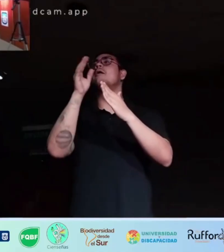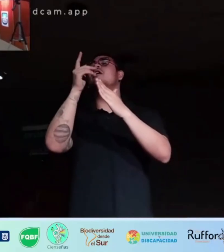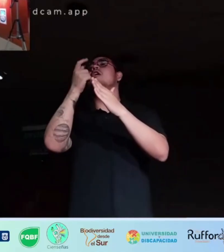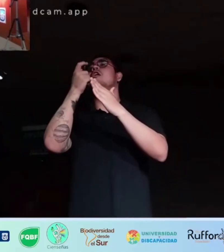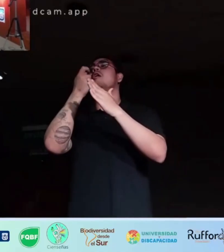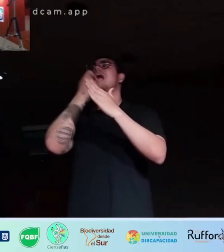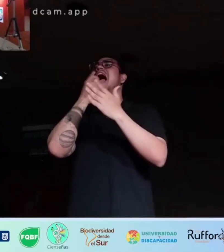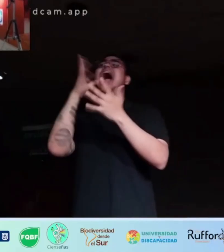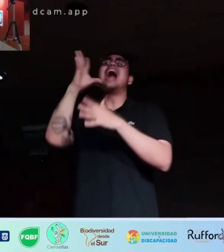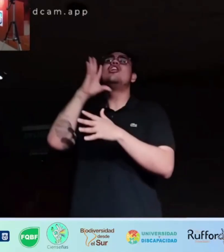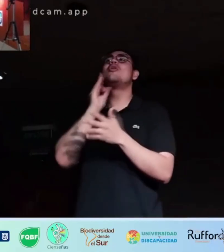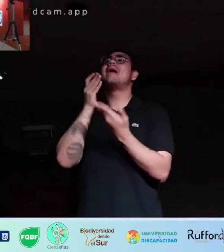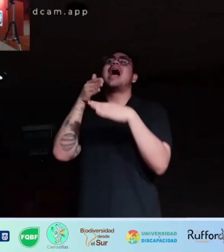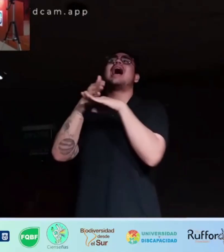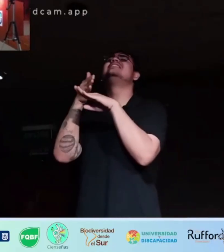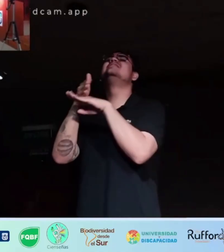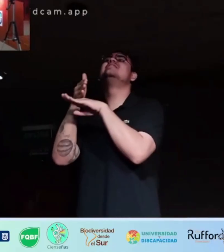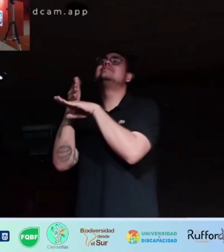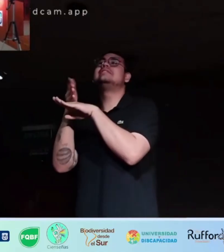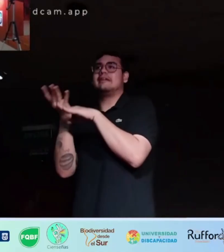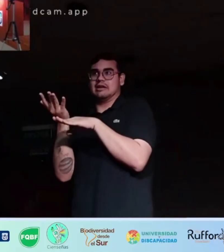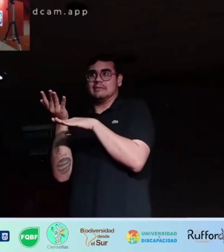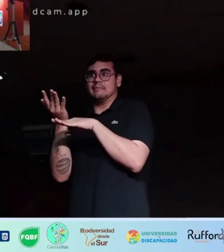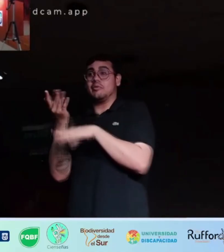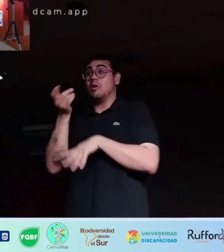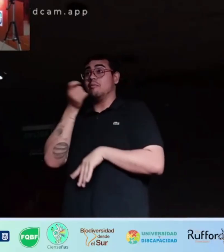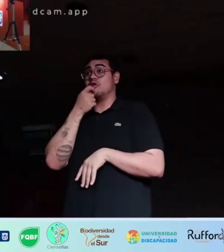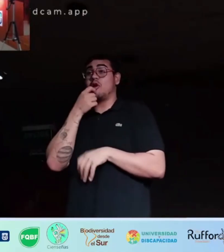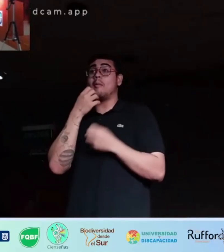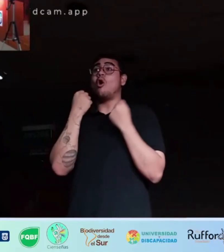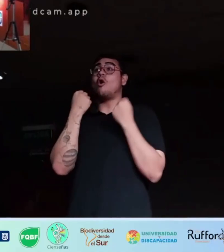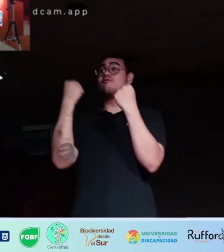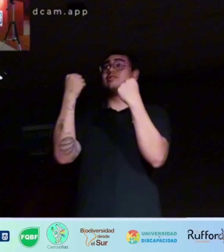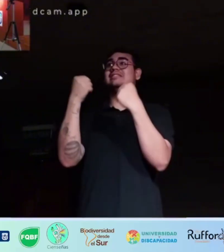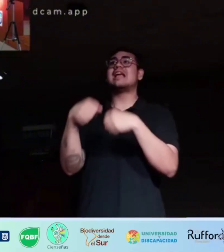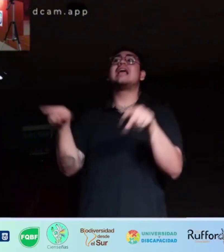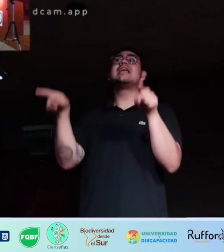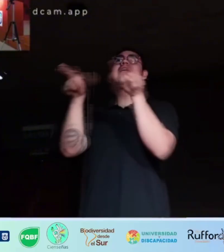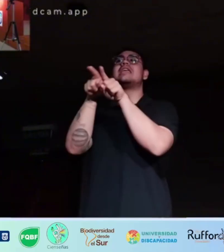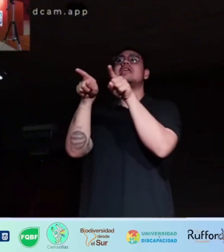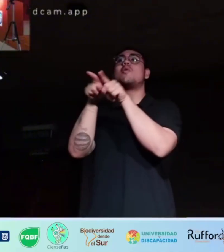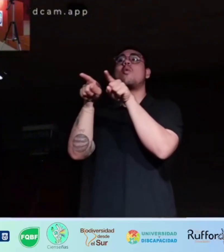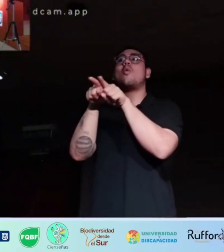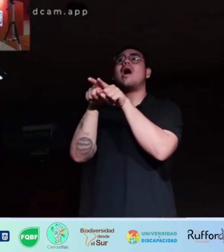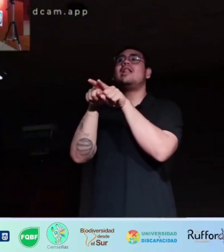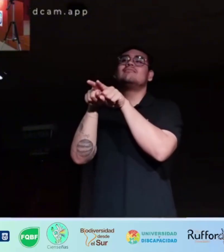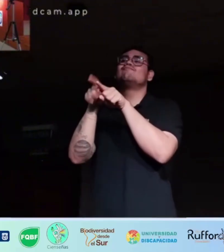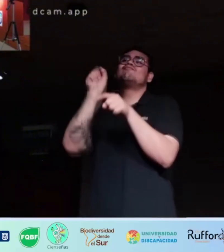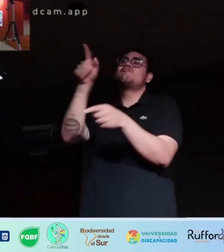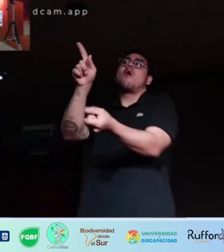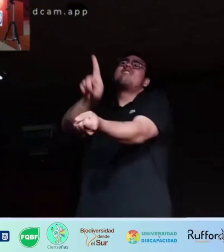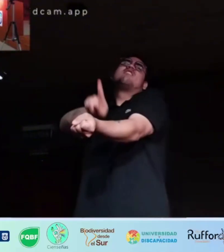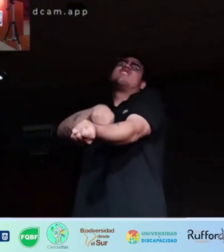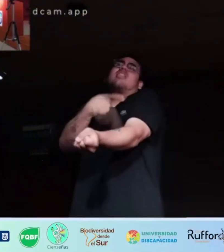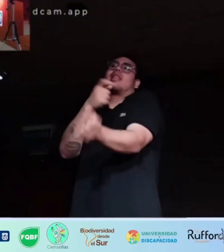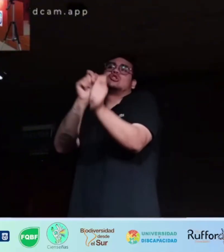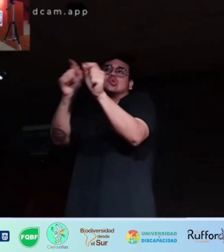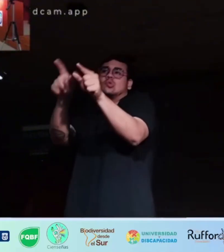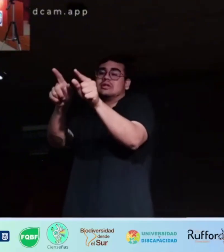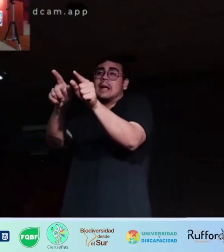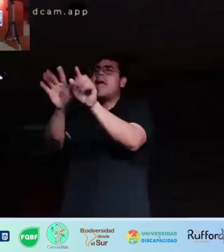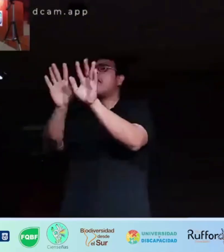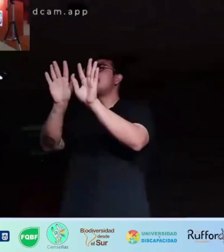su vocabulario cotidiano, me parece perfecto. El tema es, cuando yo lo miro desde la física, saber